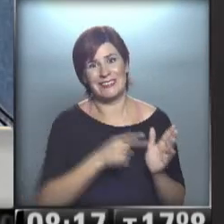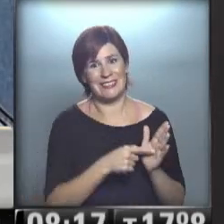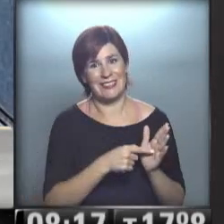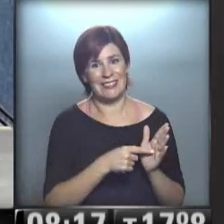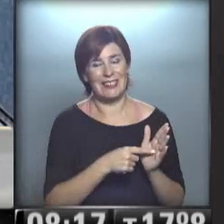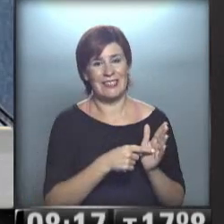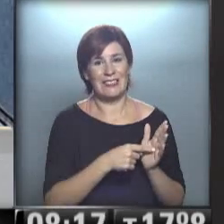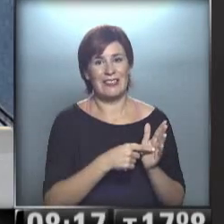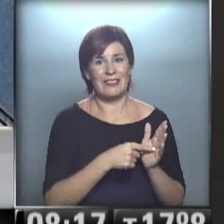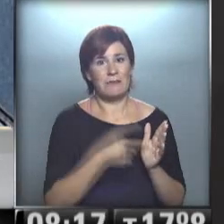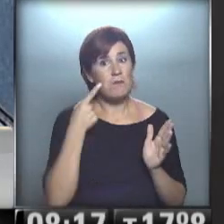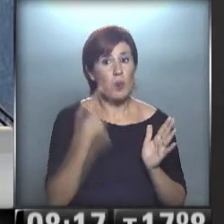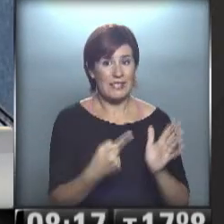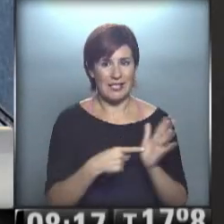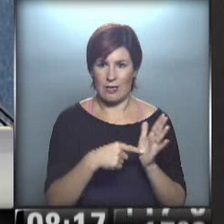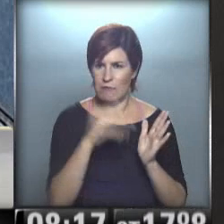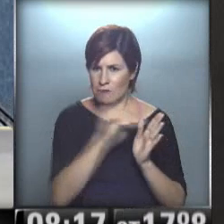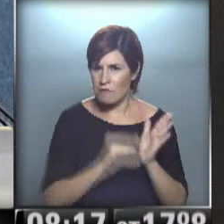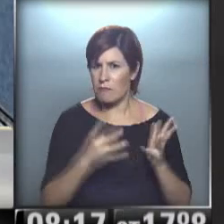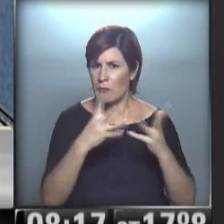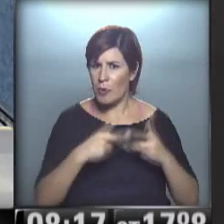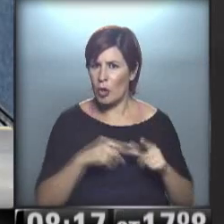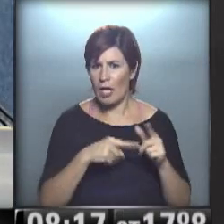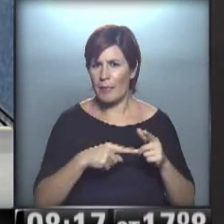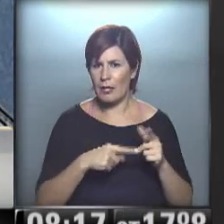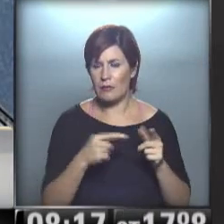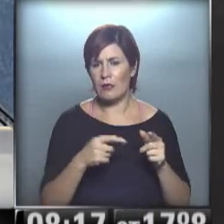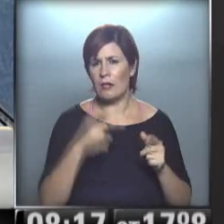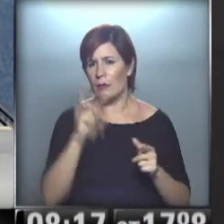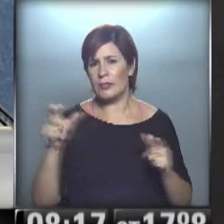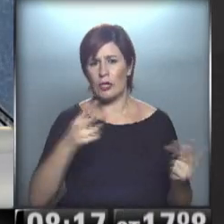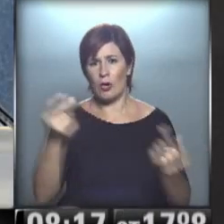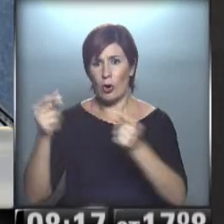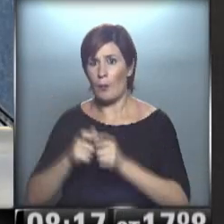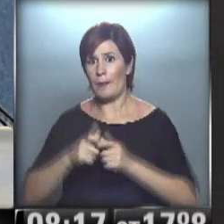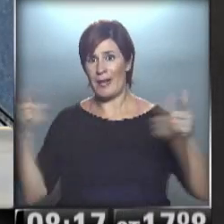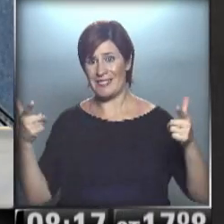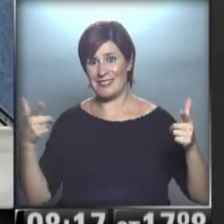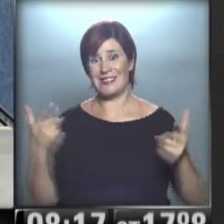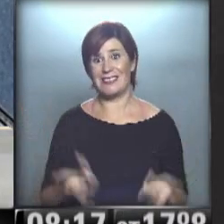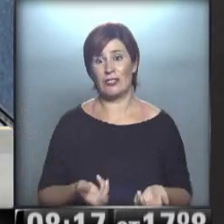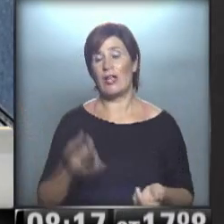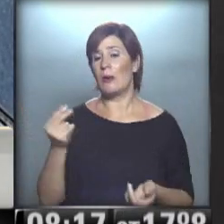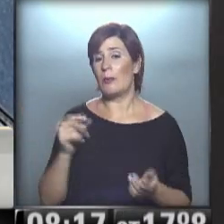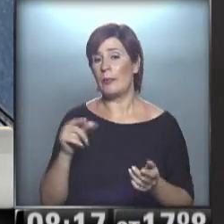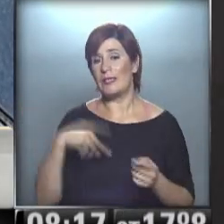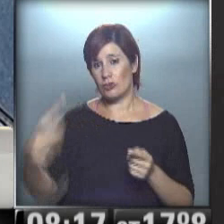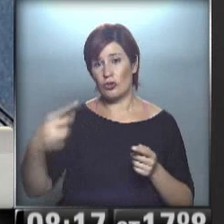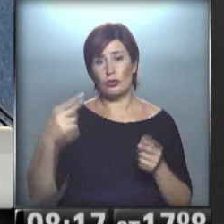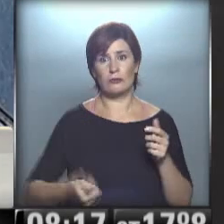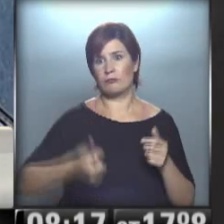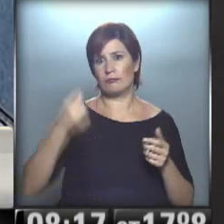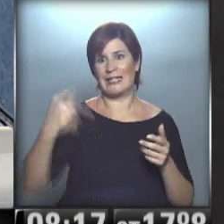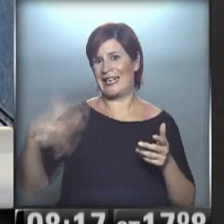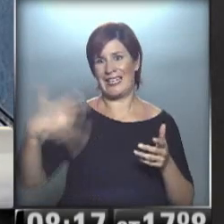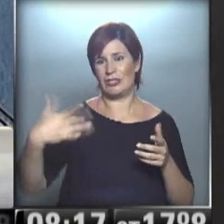el efecto de demostración que tiene el tema de precios cuidados sobre el resto de la cadena y sobre el resto de los precios ha sido también significativo. Y uno